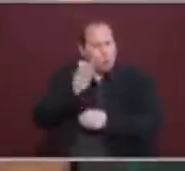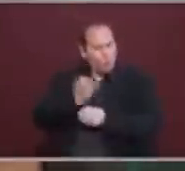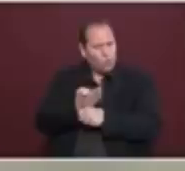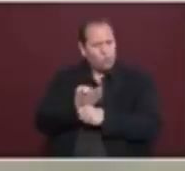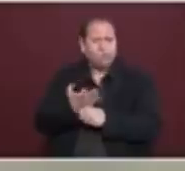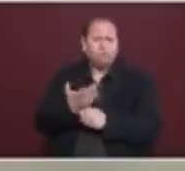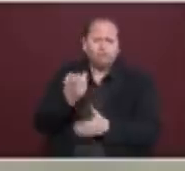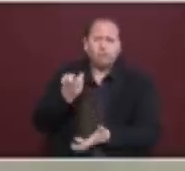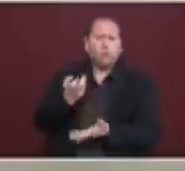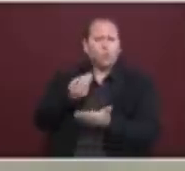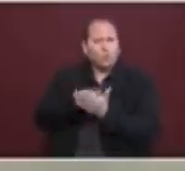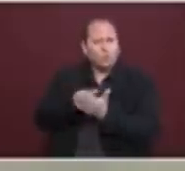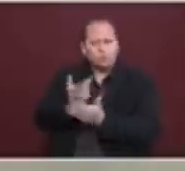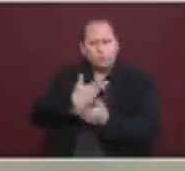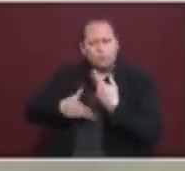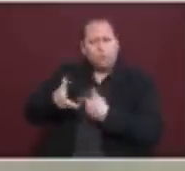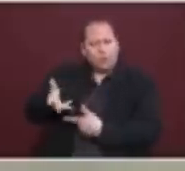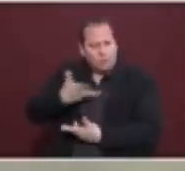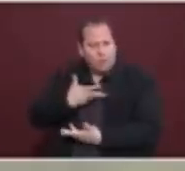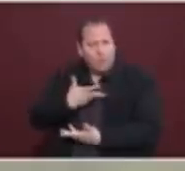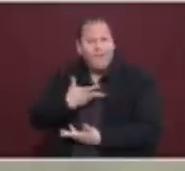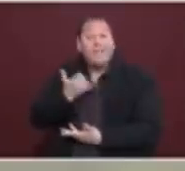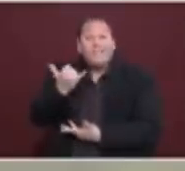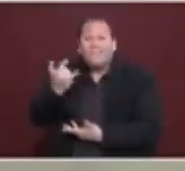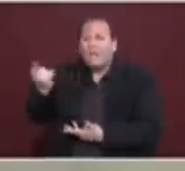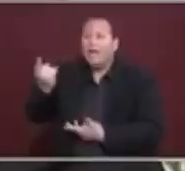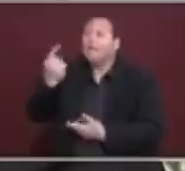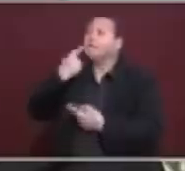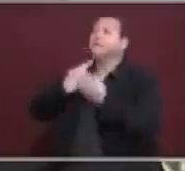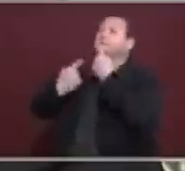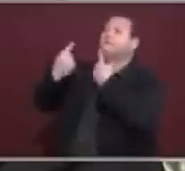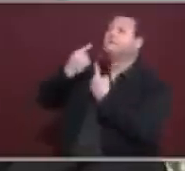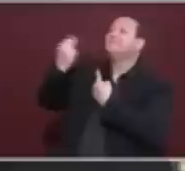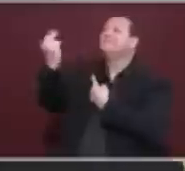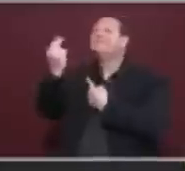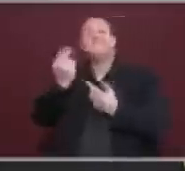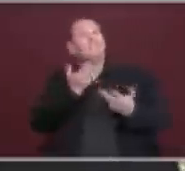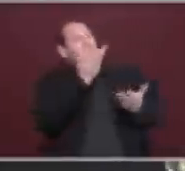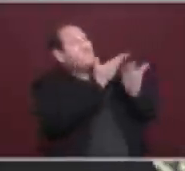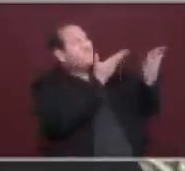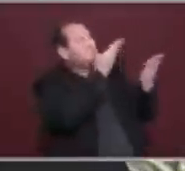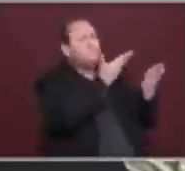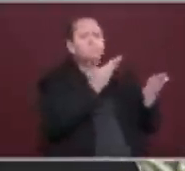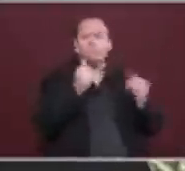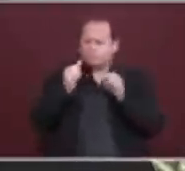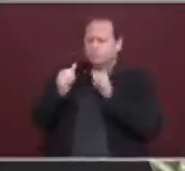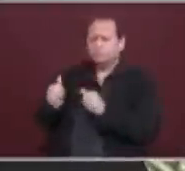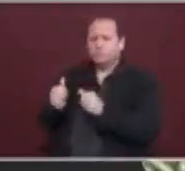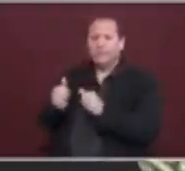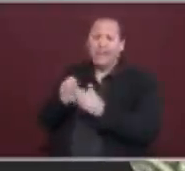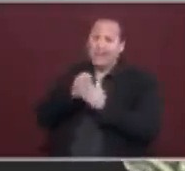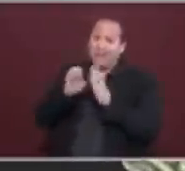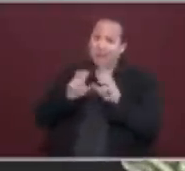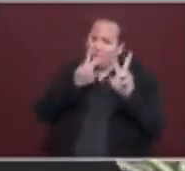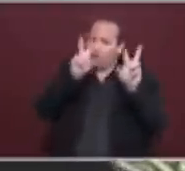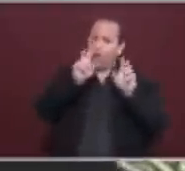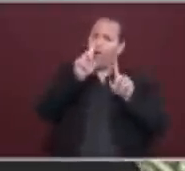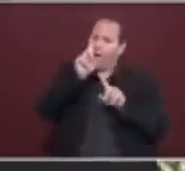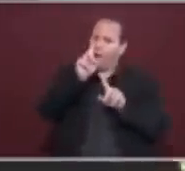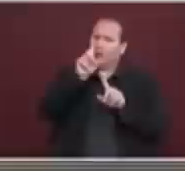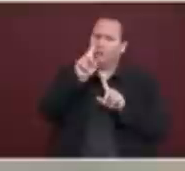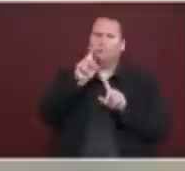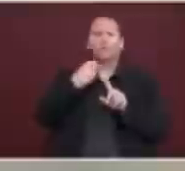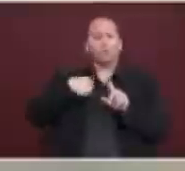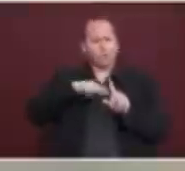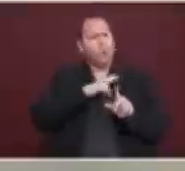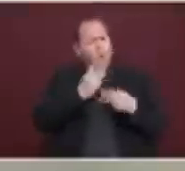se van a atender las demandas de los ciudadanos en el caso del agua lo vamos a hacer